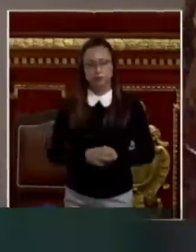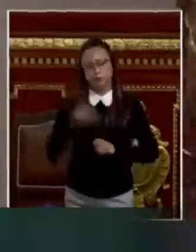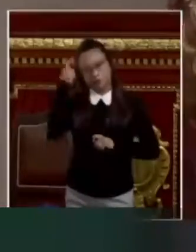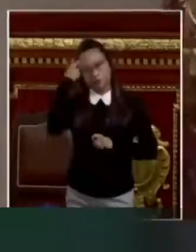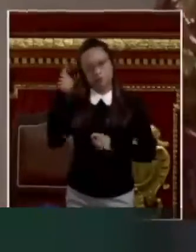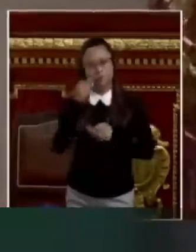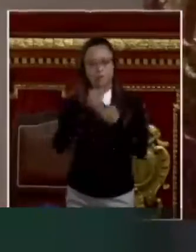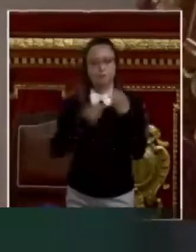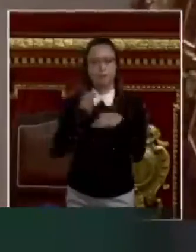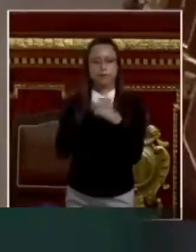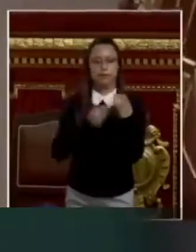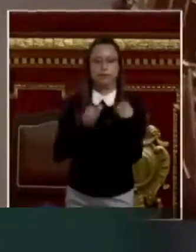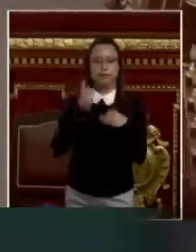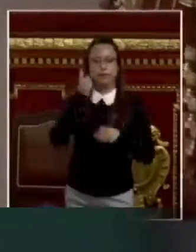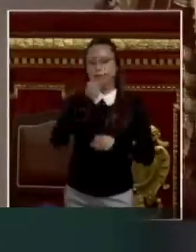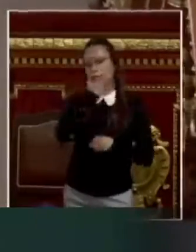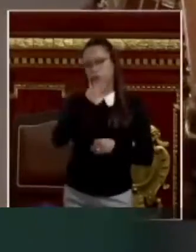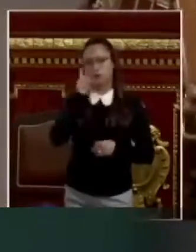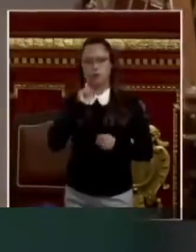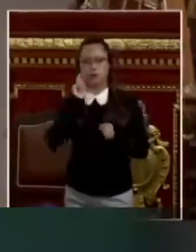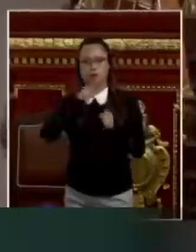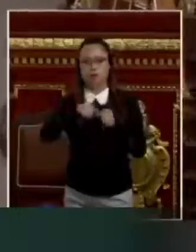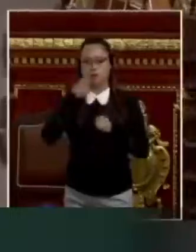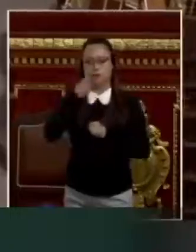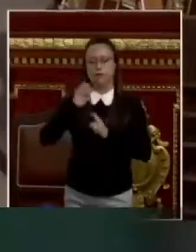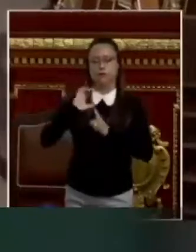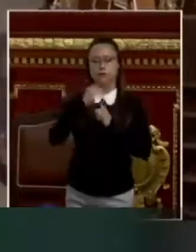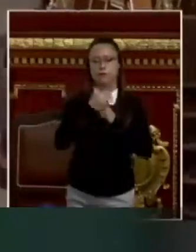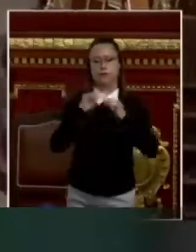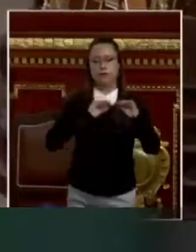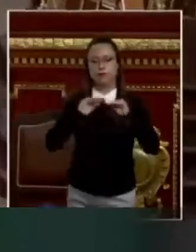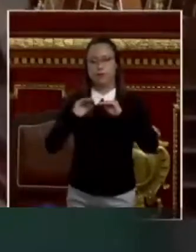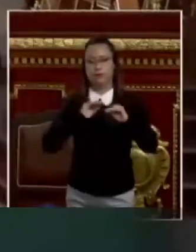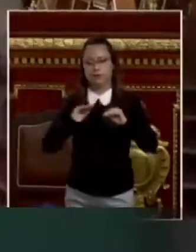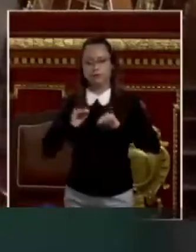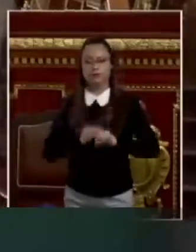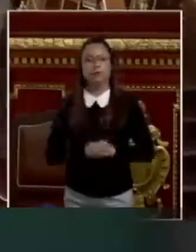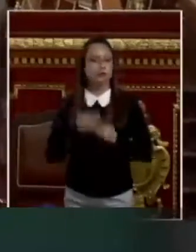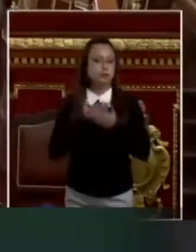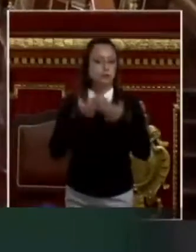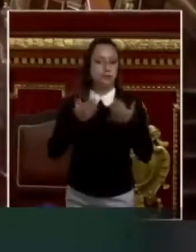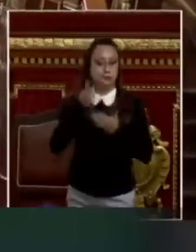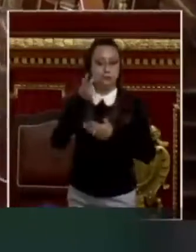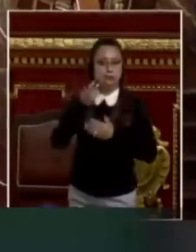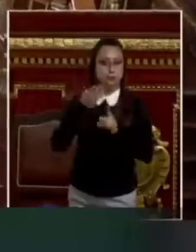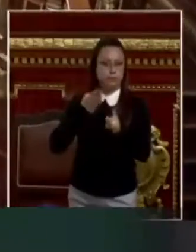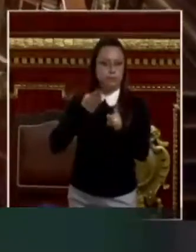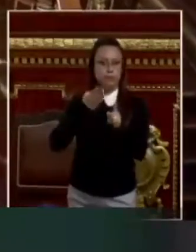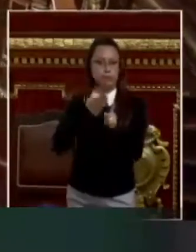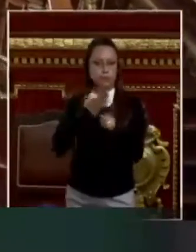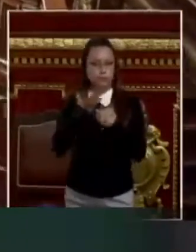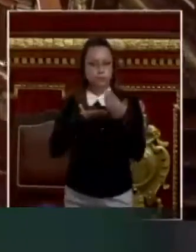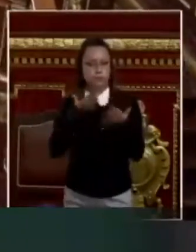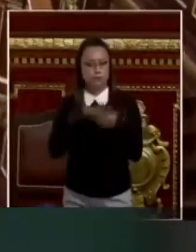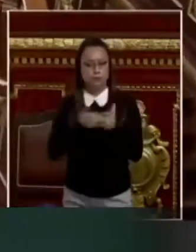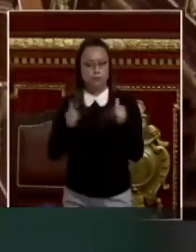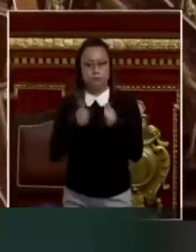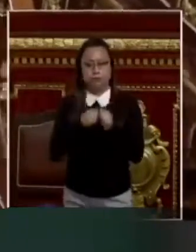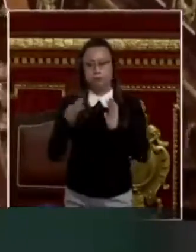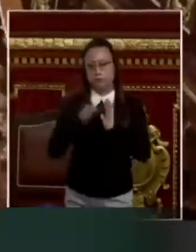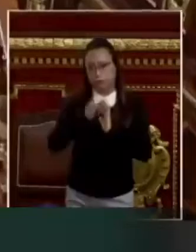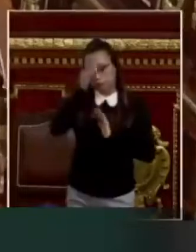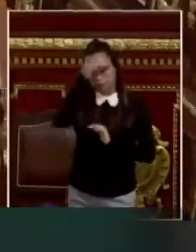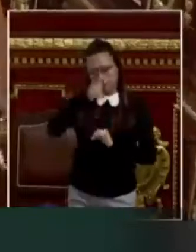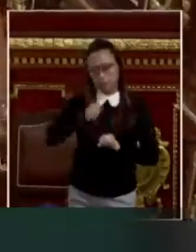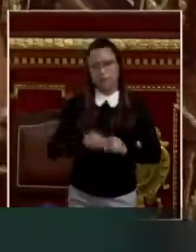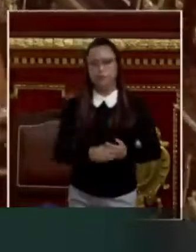y dictaminada por la Comisión de Movilidad Sustentable y de Seguridad Vial, que consideró necesario continuar con los planes, programas y políticas